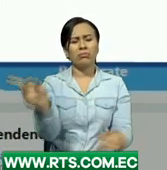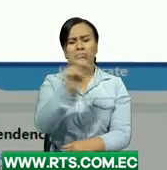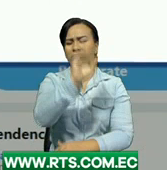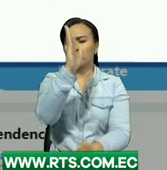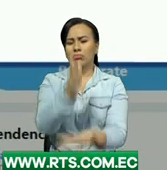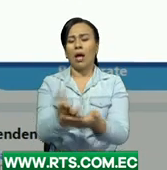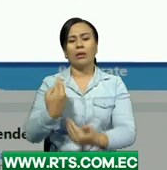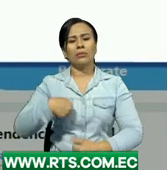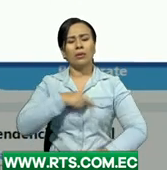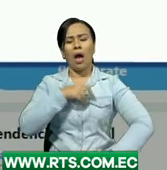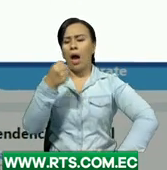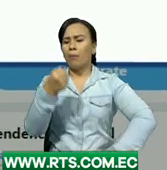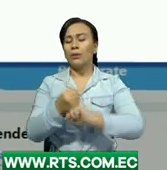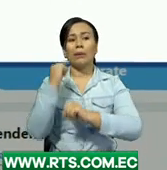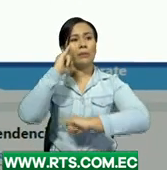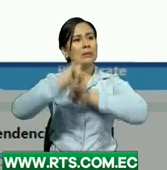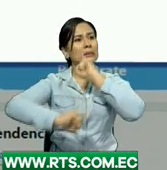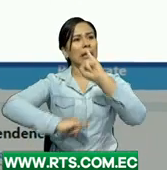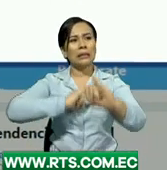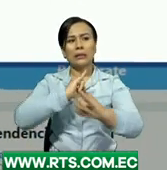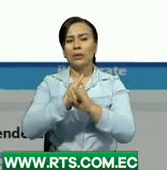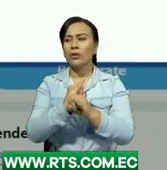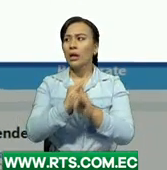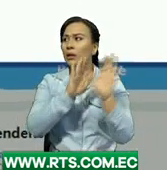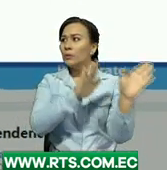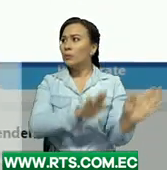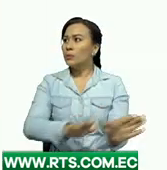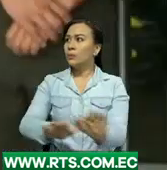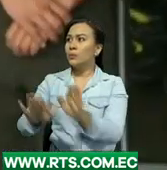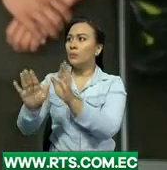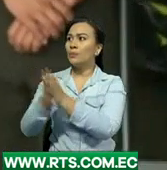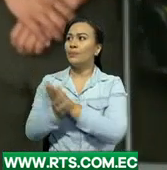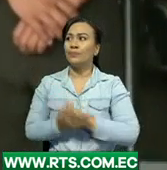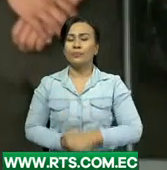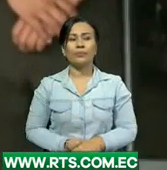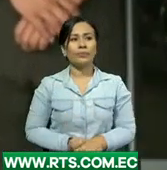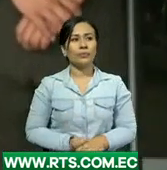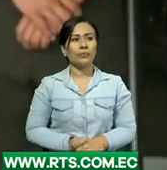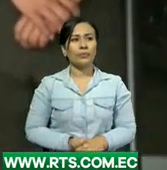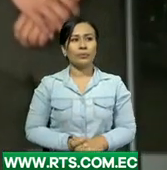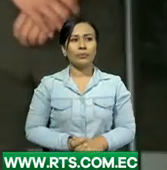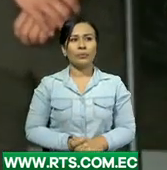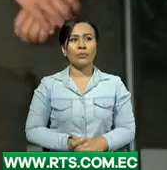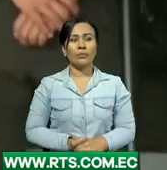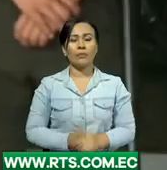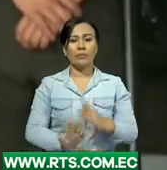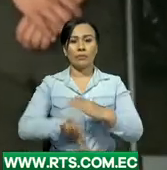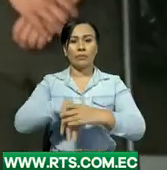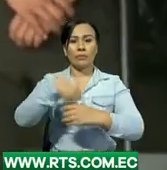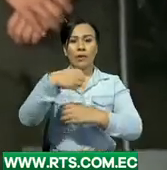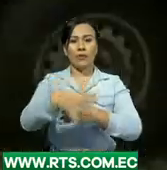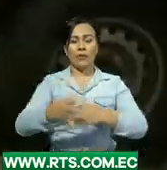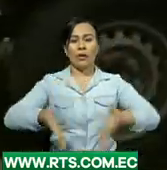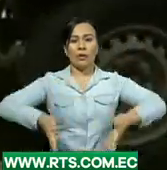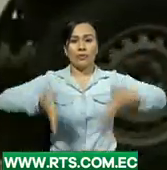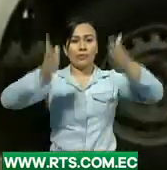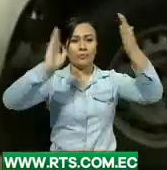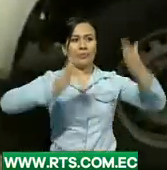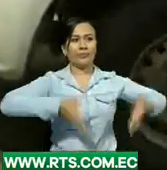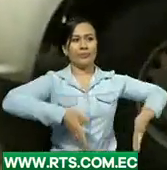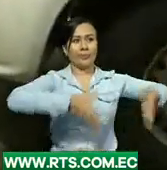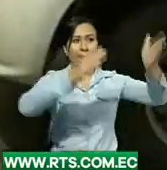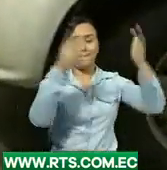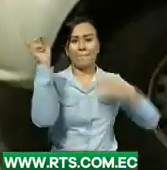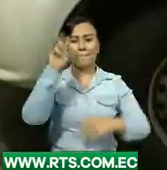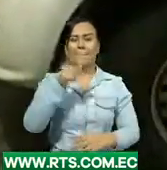esfuerzo internacional en ese sentido. Tanto en Quito como en Guayaquil, las sedes venezolanas estuvieron resguardadas